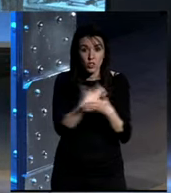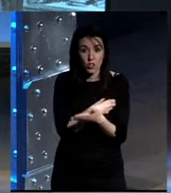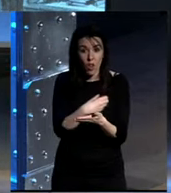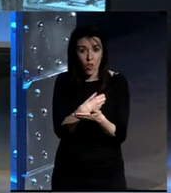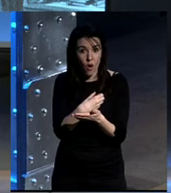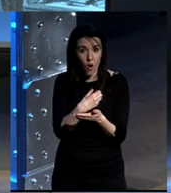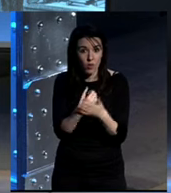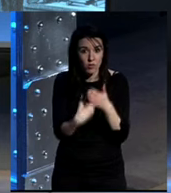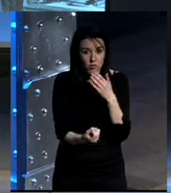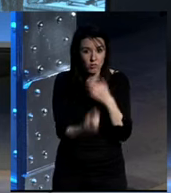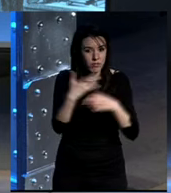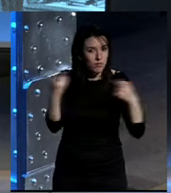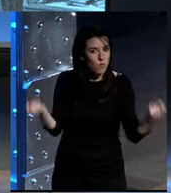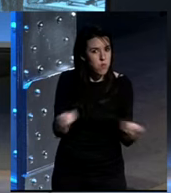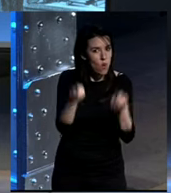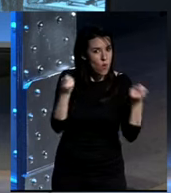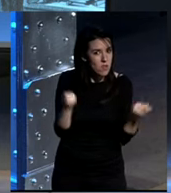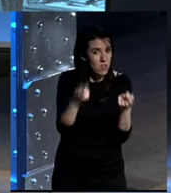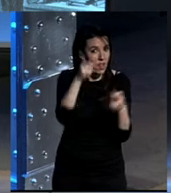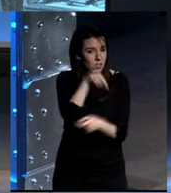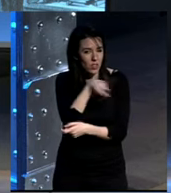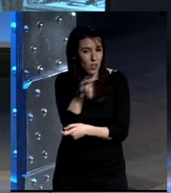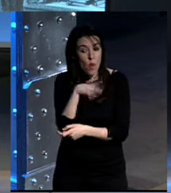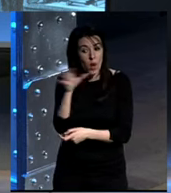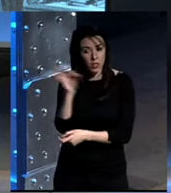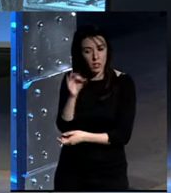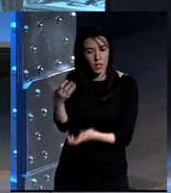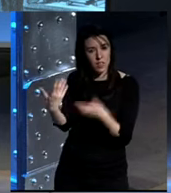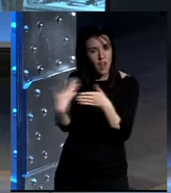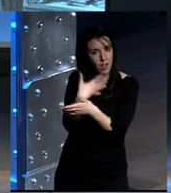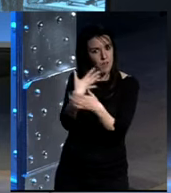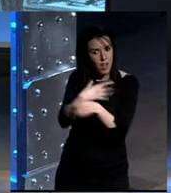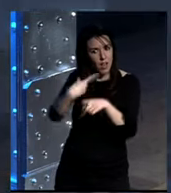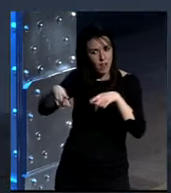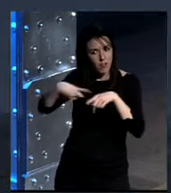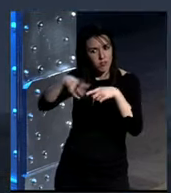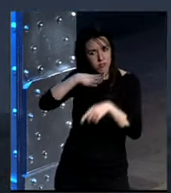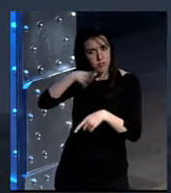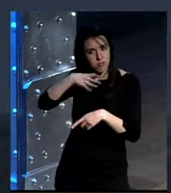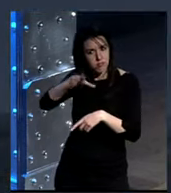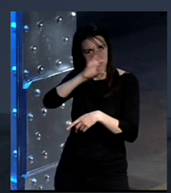la luz o no, pero él me hablaba muchas veces de estas cosas.